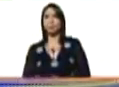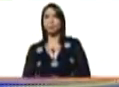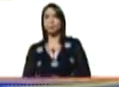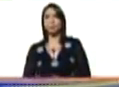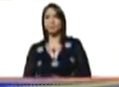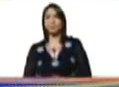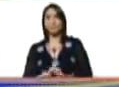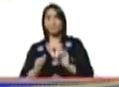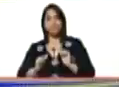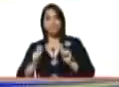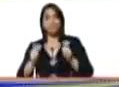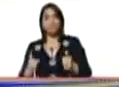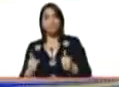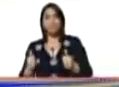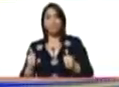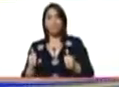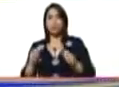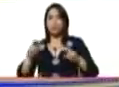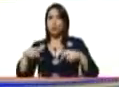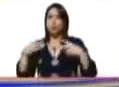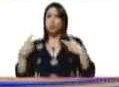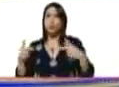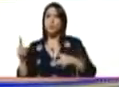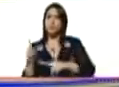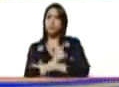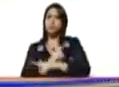iniciativas innovadoras, audaces,